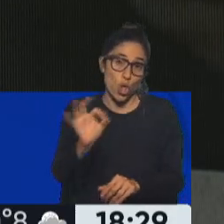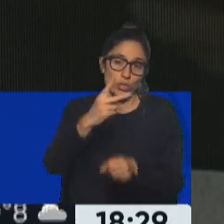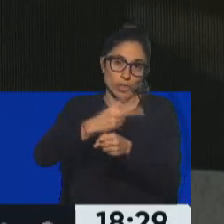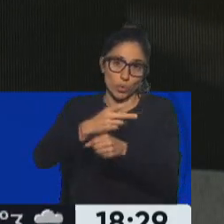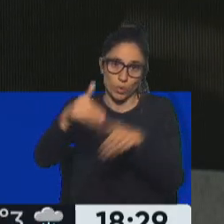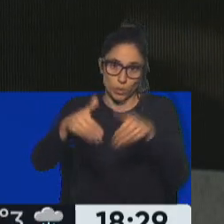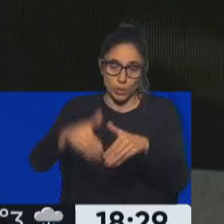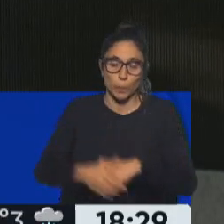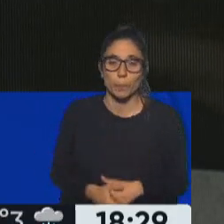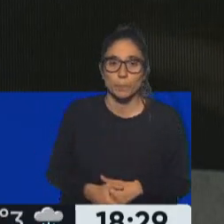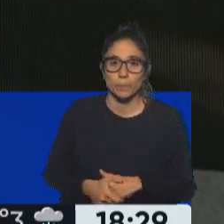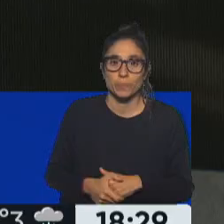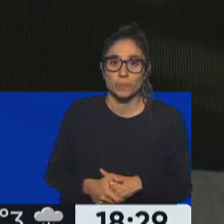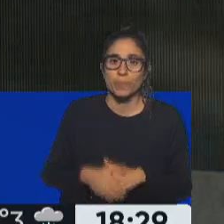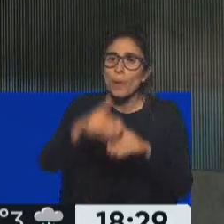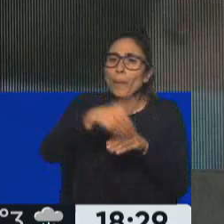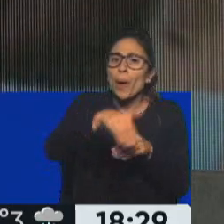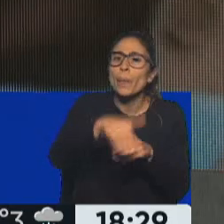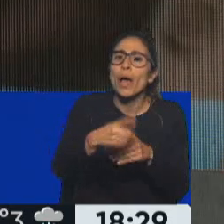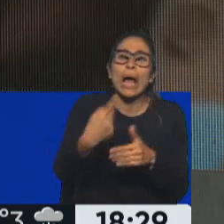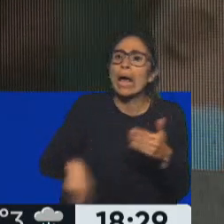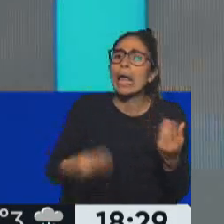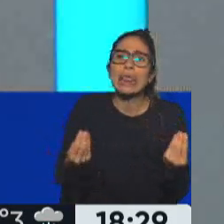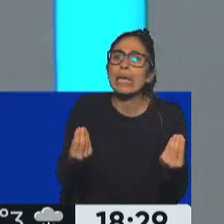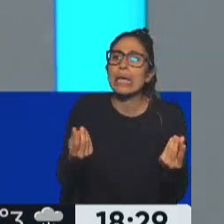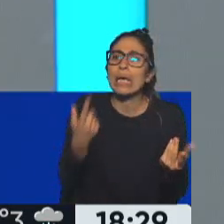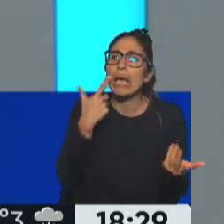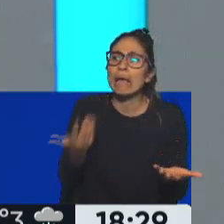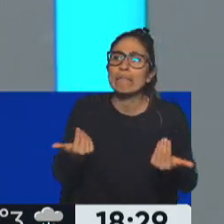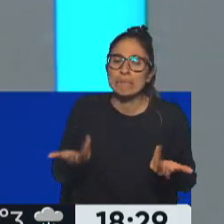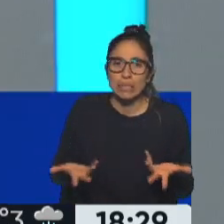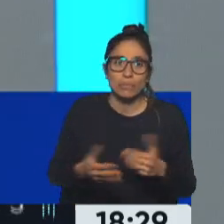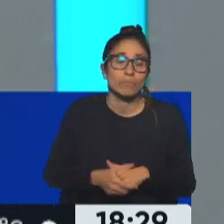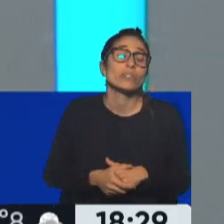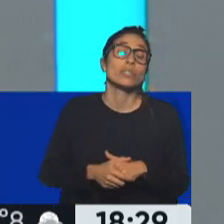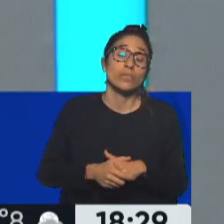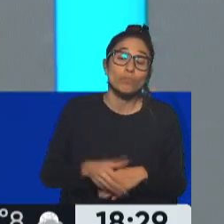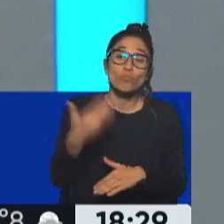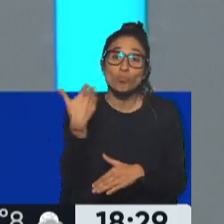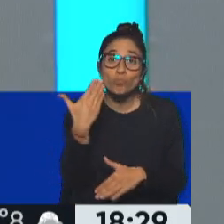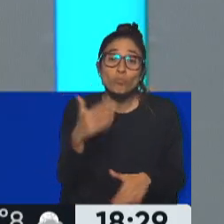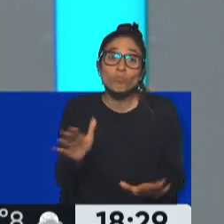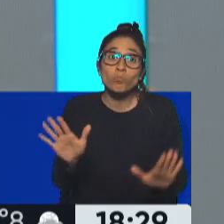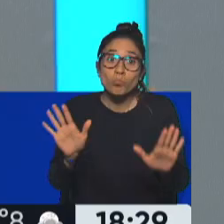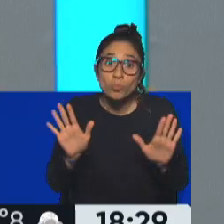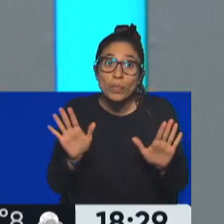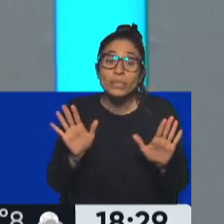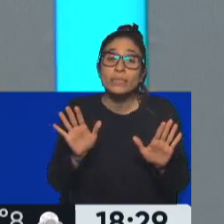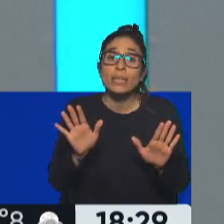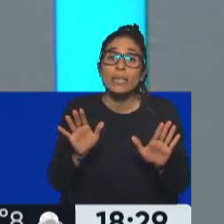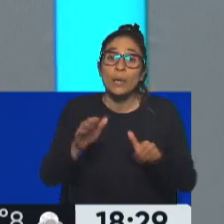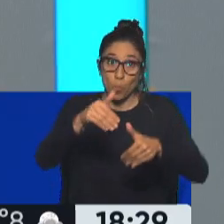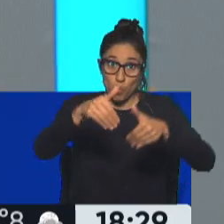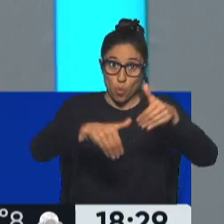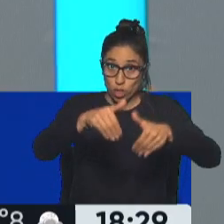¿Qué podría pasar? No qué va a pasar, ¿qué podría suceder? A ver. Bueno, lo que podría suceder es que al cabo de las